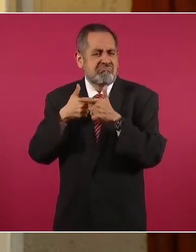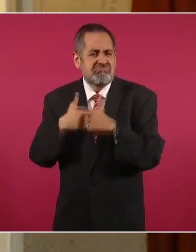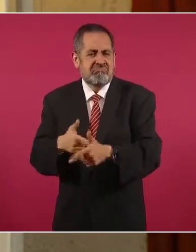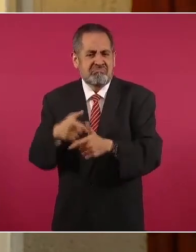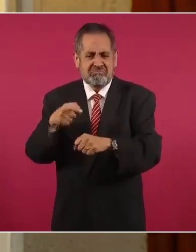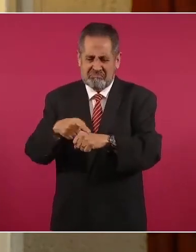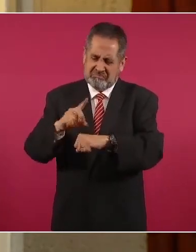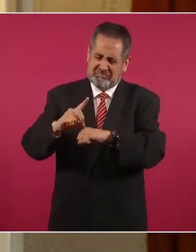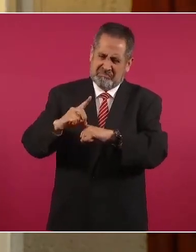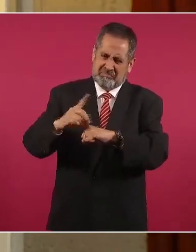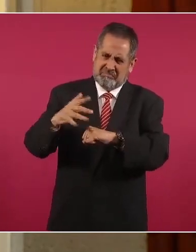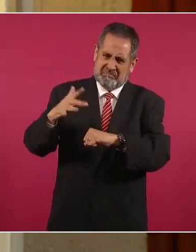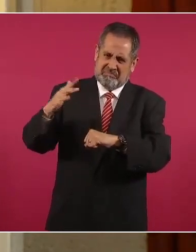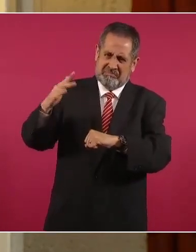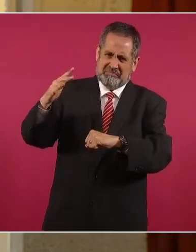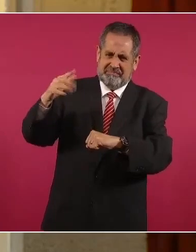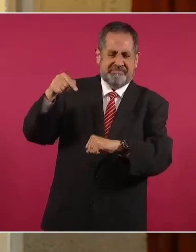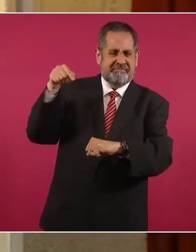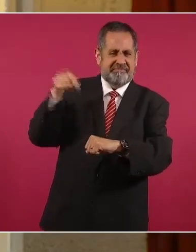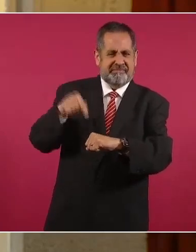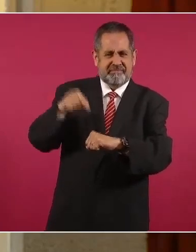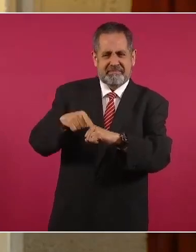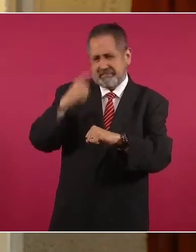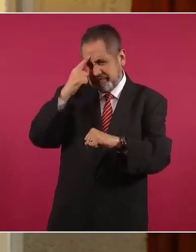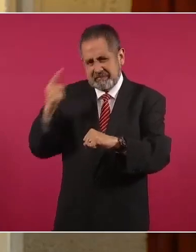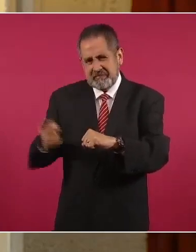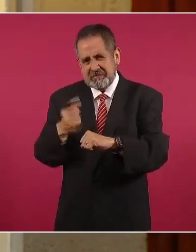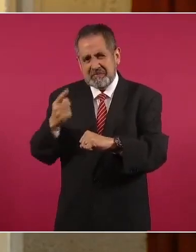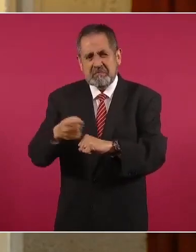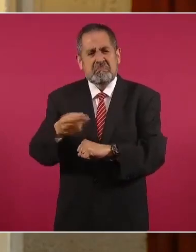siempre diamante por más